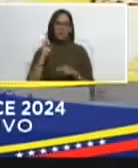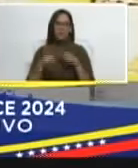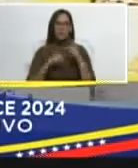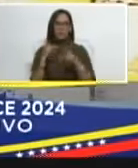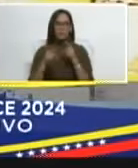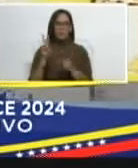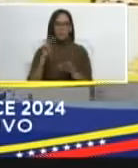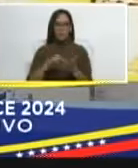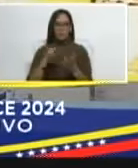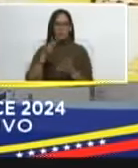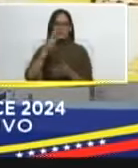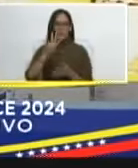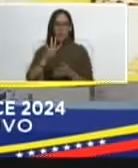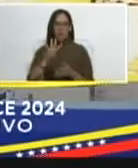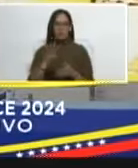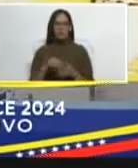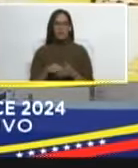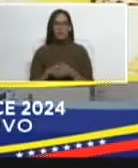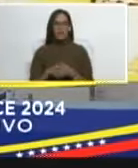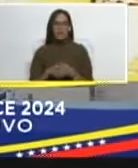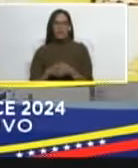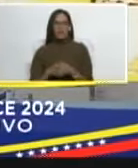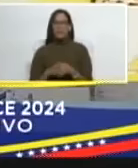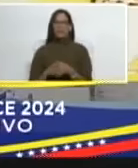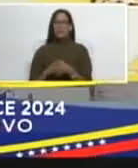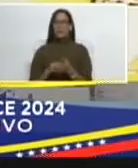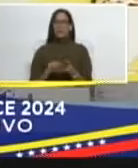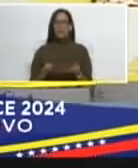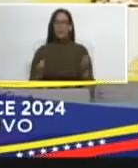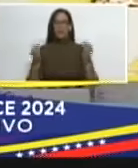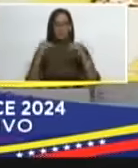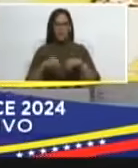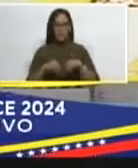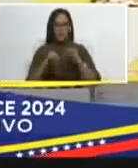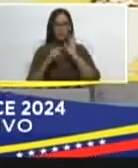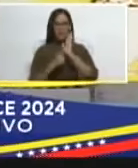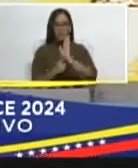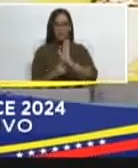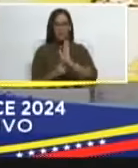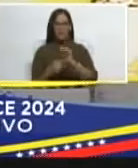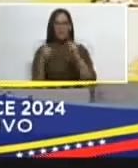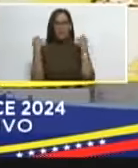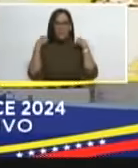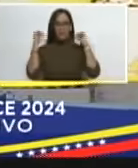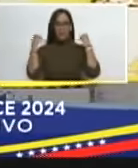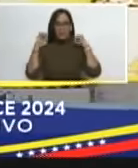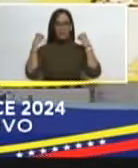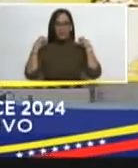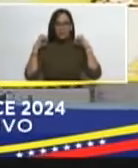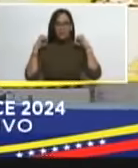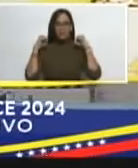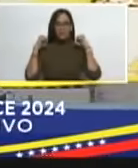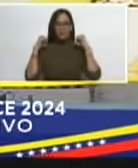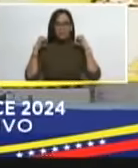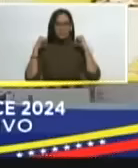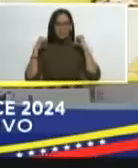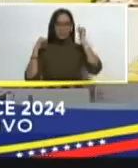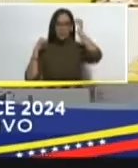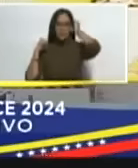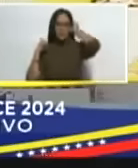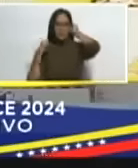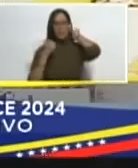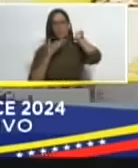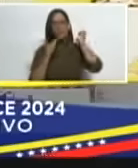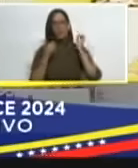2024 es la confirmación en la práctica de que la mejor forma de